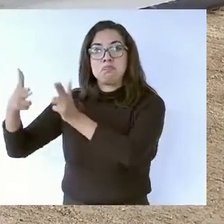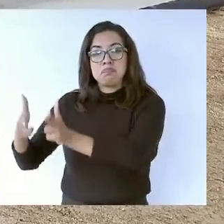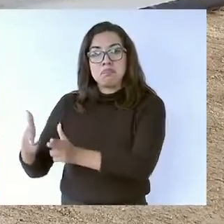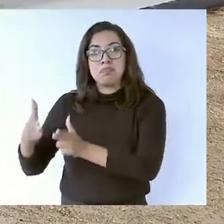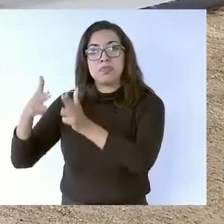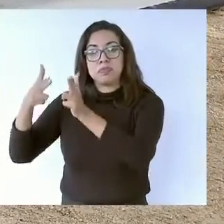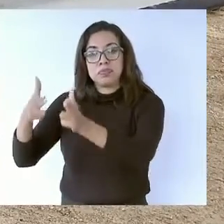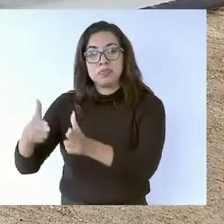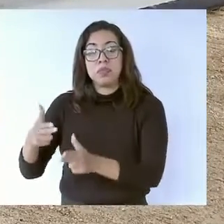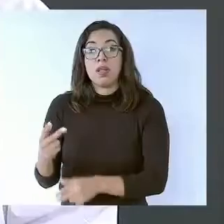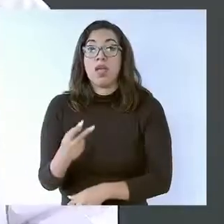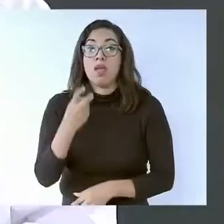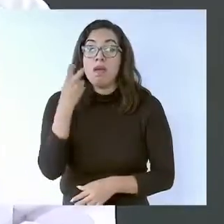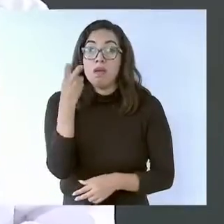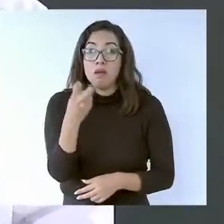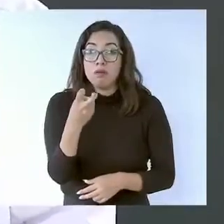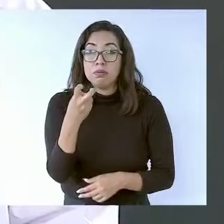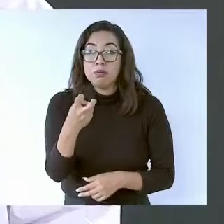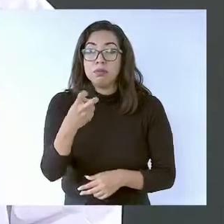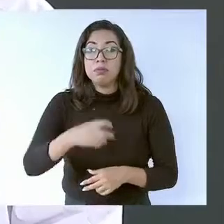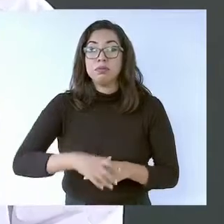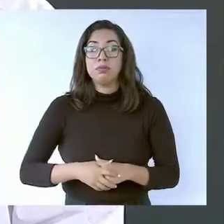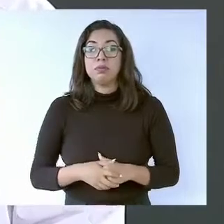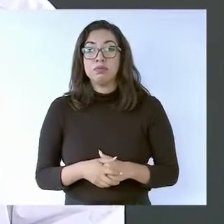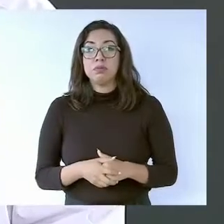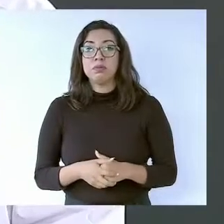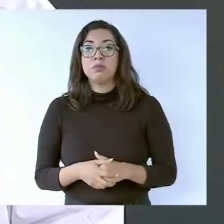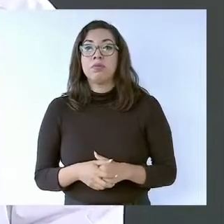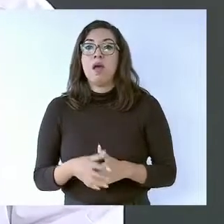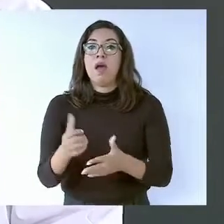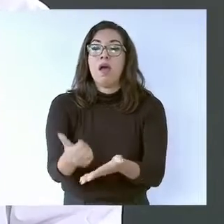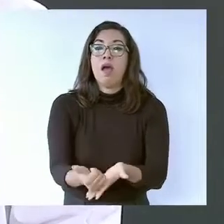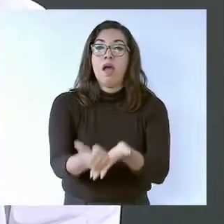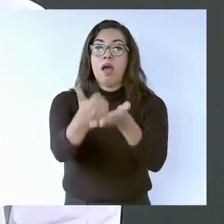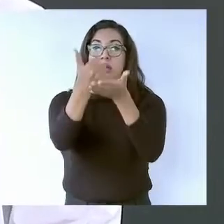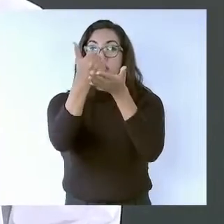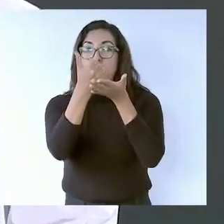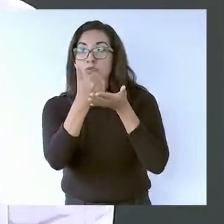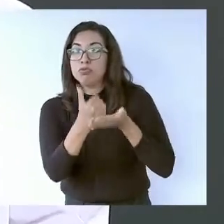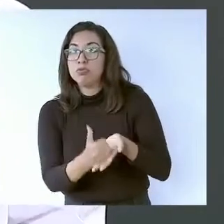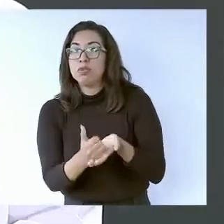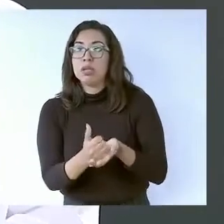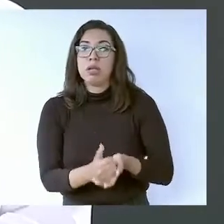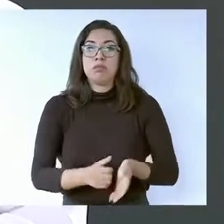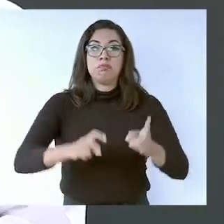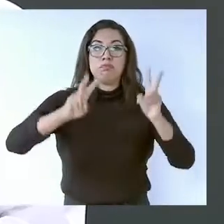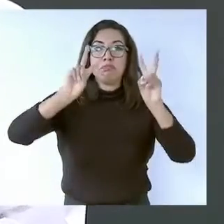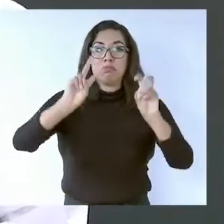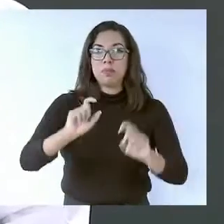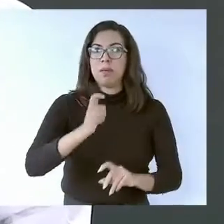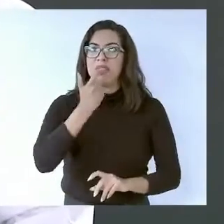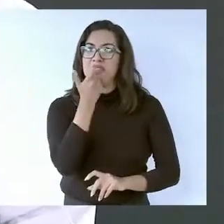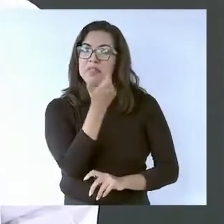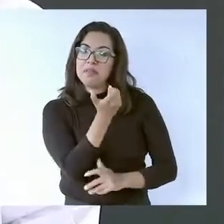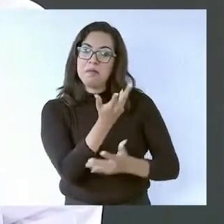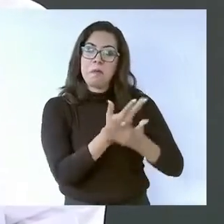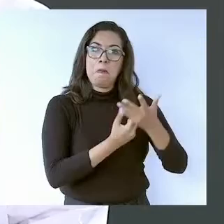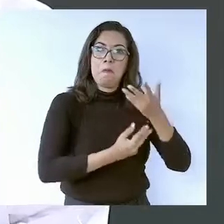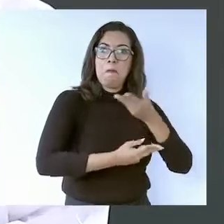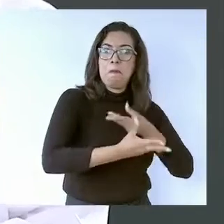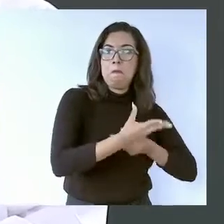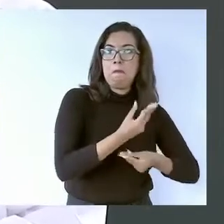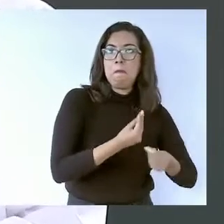un fuerte impulso a la actividad económica y al bienestar social, generando miles de empleos.